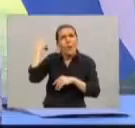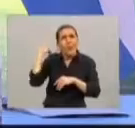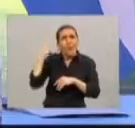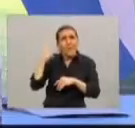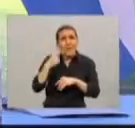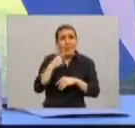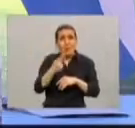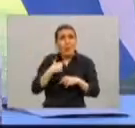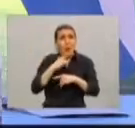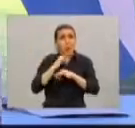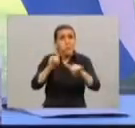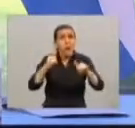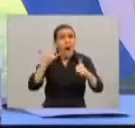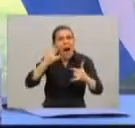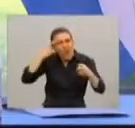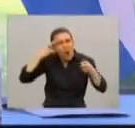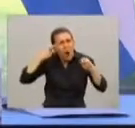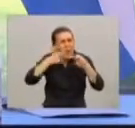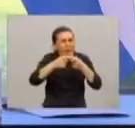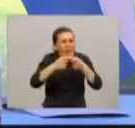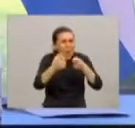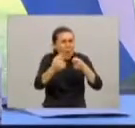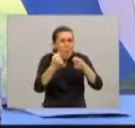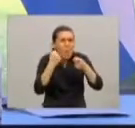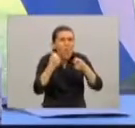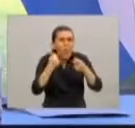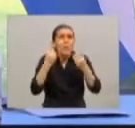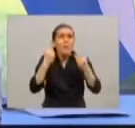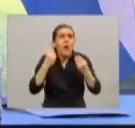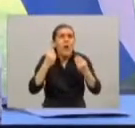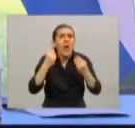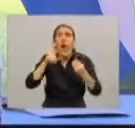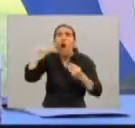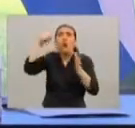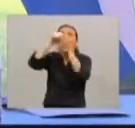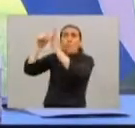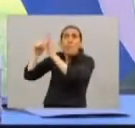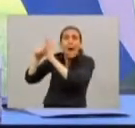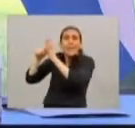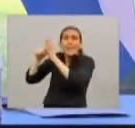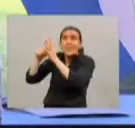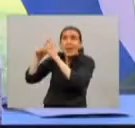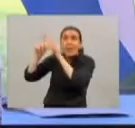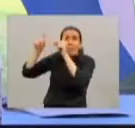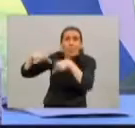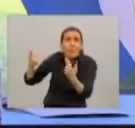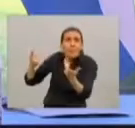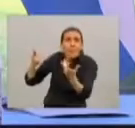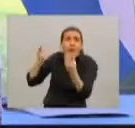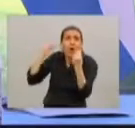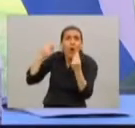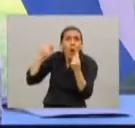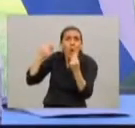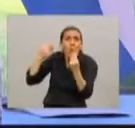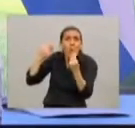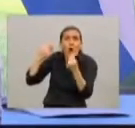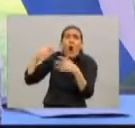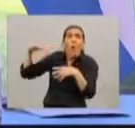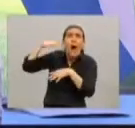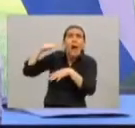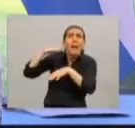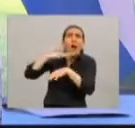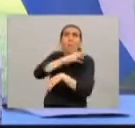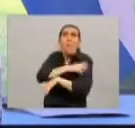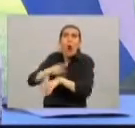ese lugar, y me incluyo, tendría la certidumbre de saber lo que hay que hacer. Se van haciendo apuestas. Yo